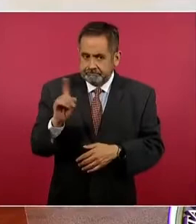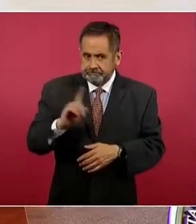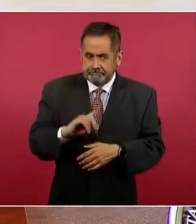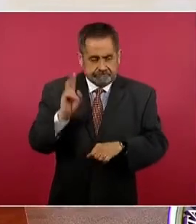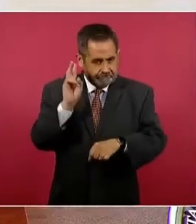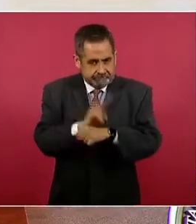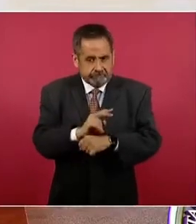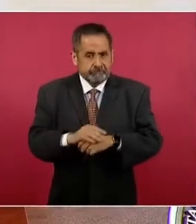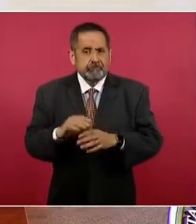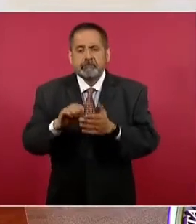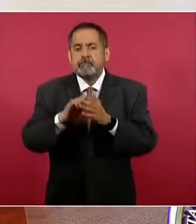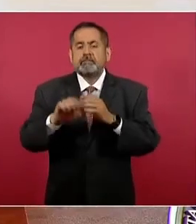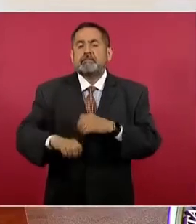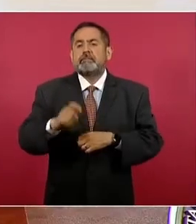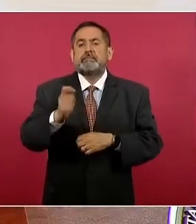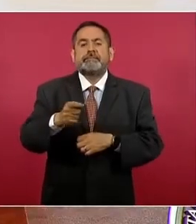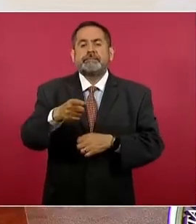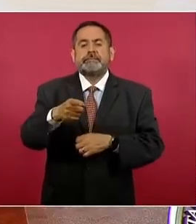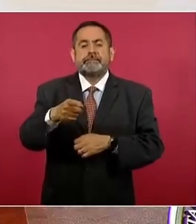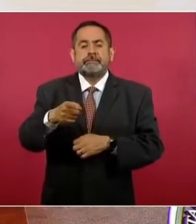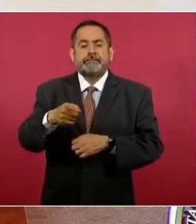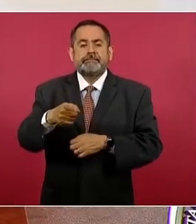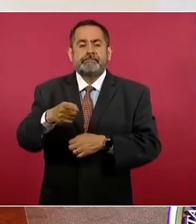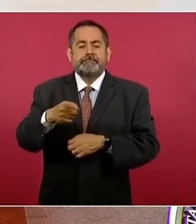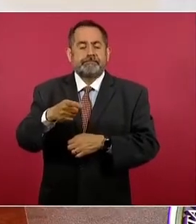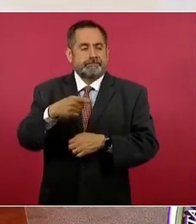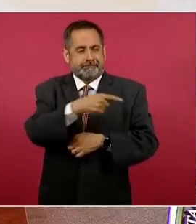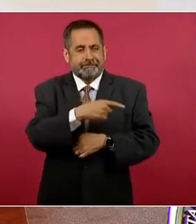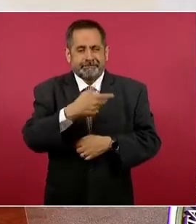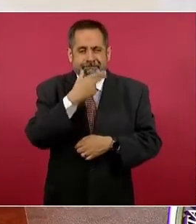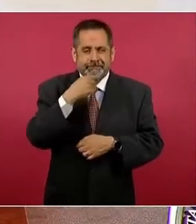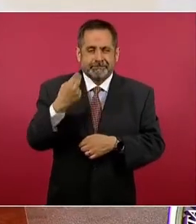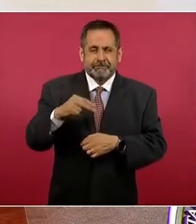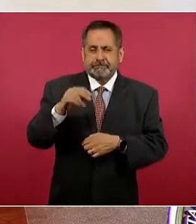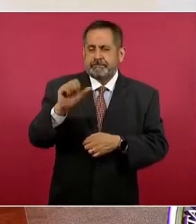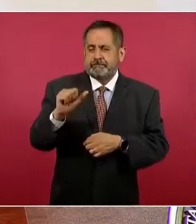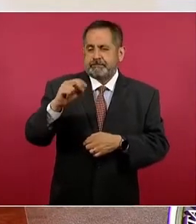En el caso, por ejemplo, del señor Ancira,